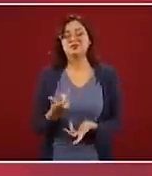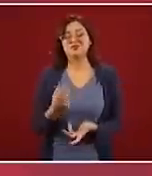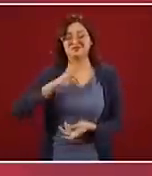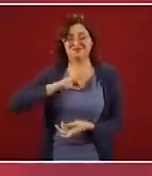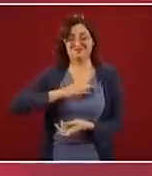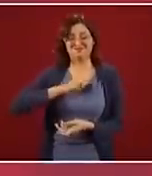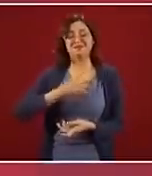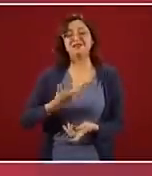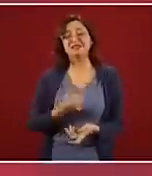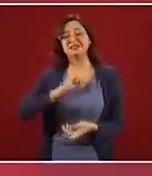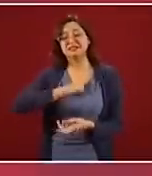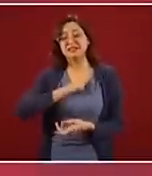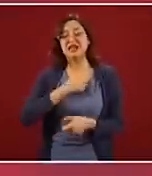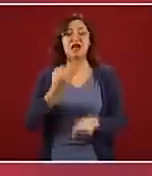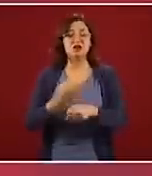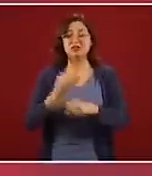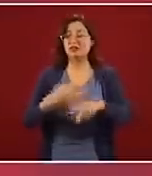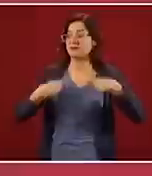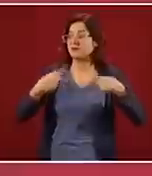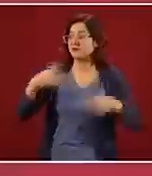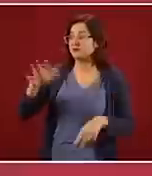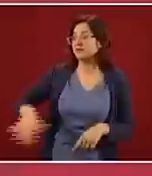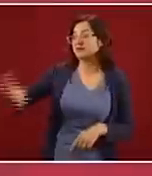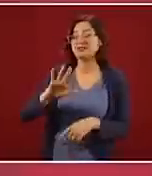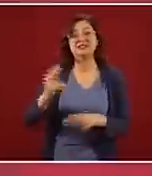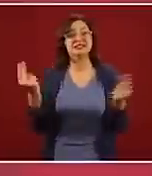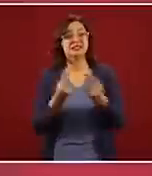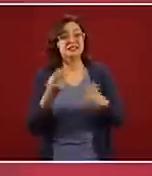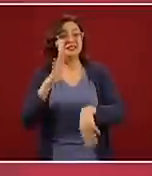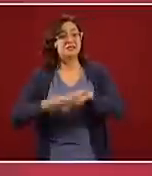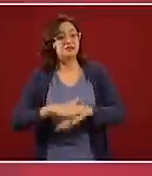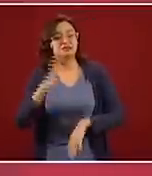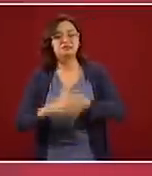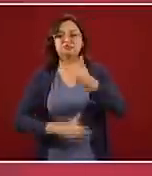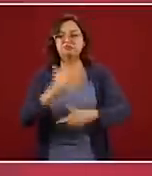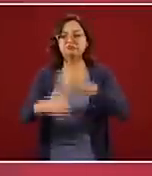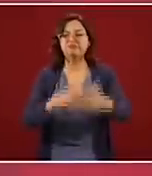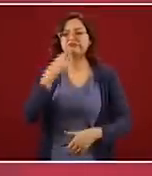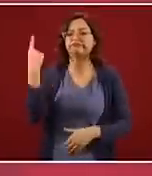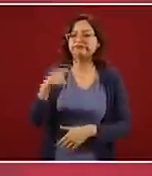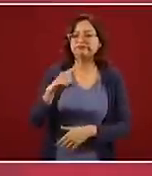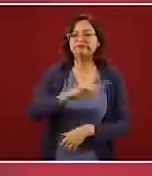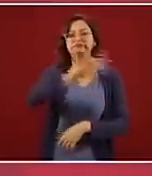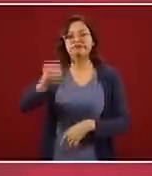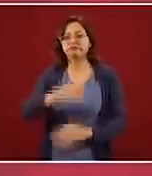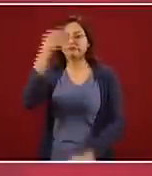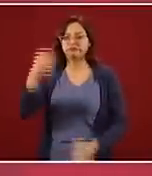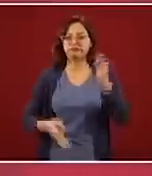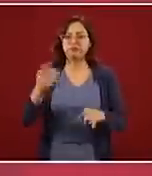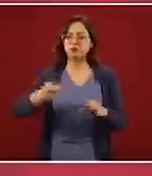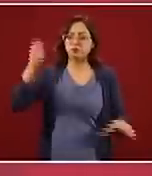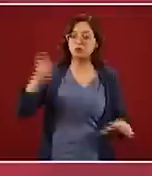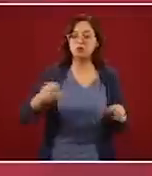este momento existe una demanda ciudadana y esto escala y se judicializa, y al final hay disposiciones de la Corte, pues